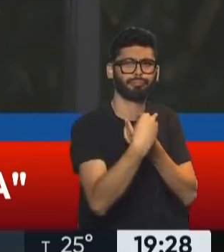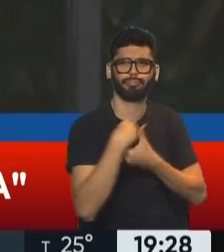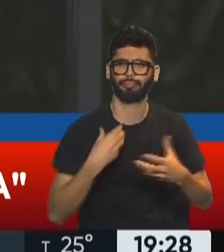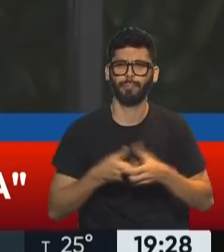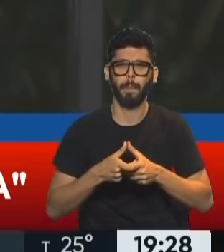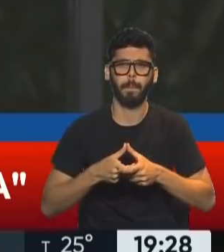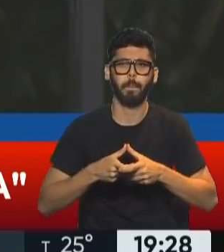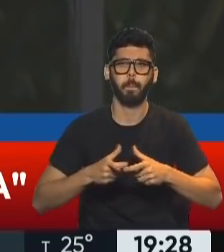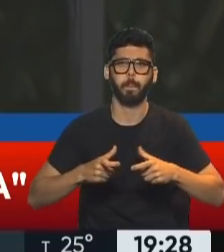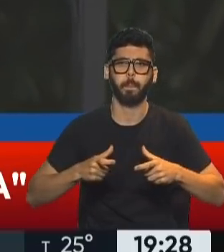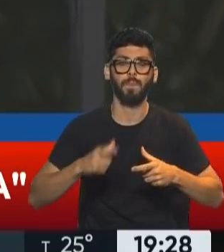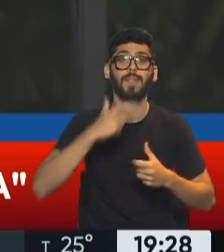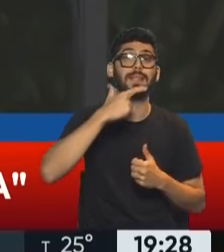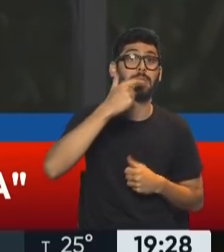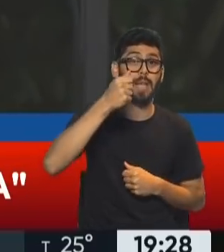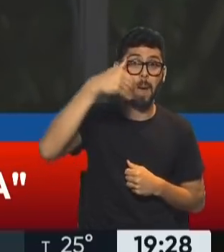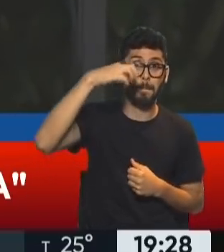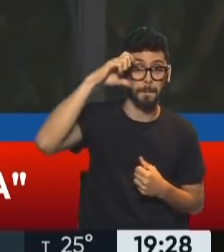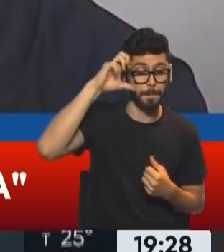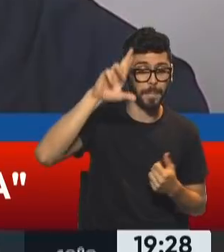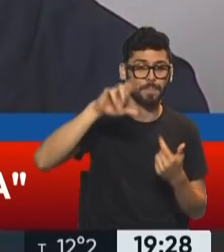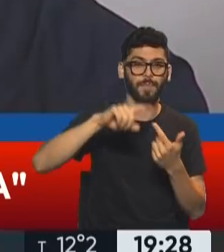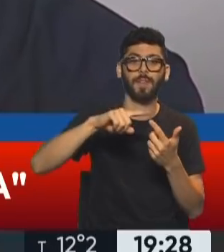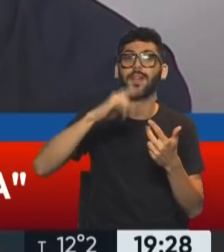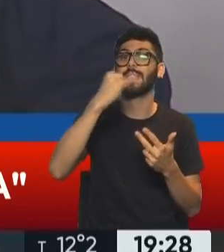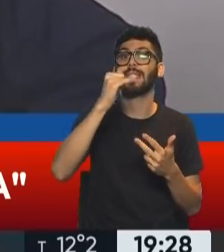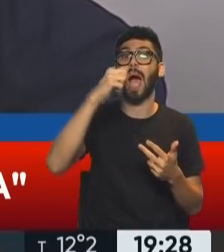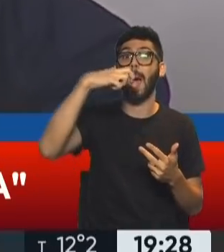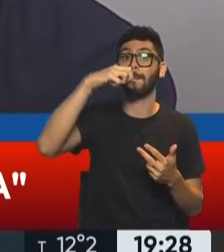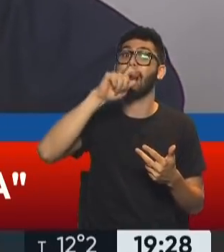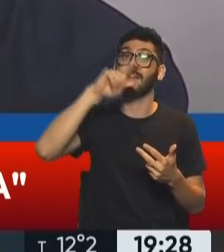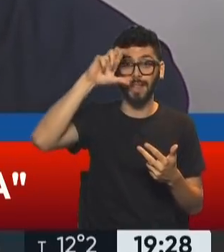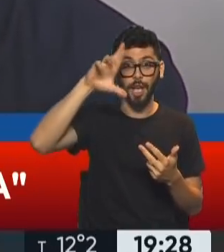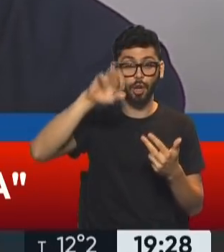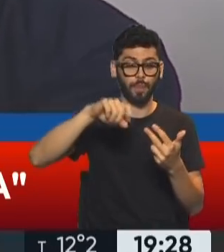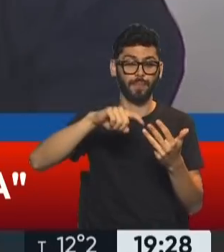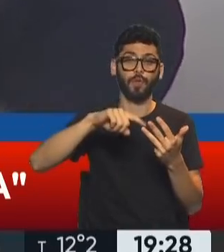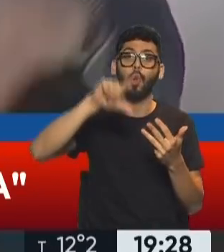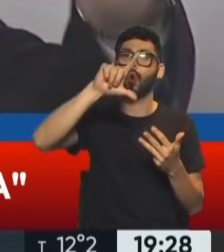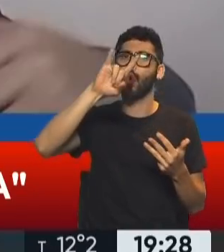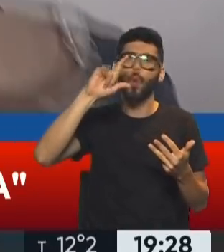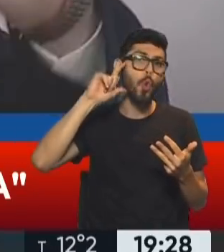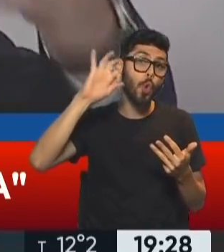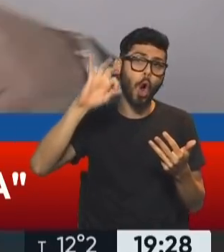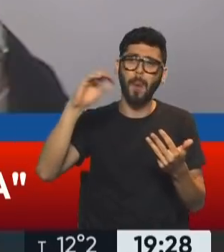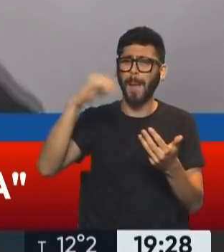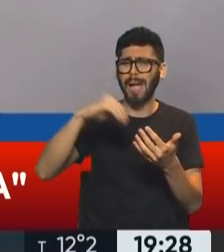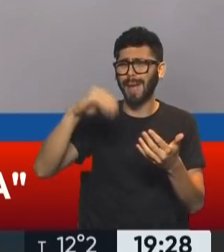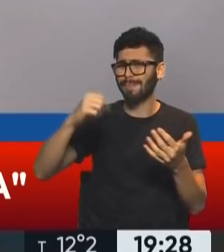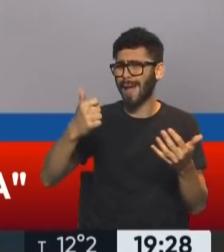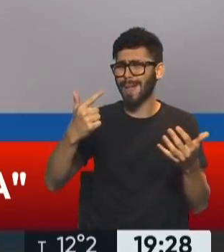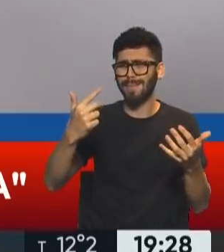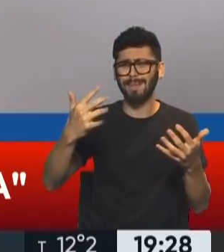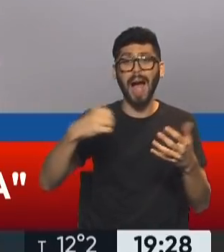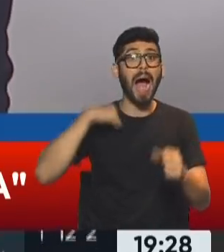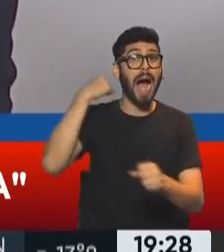Y así se sumó Samper, así se sumó José Luis Rodríguez Zapatero, así se sumó Lugo, y fuimos sumando y sumando y sumando hasta que el